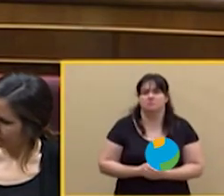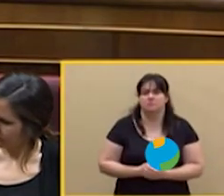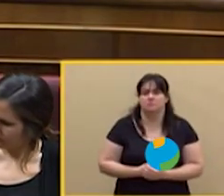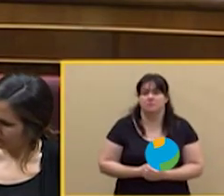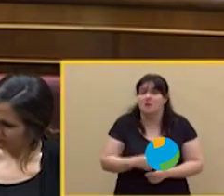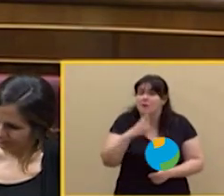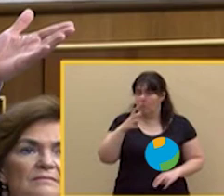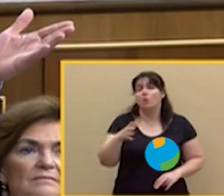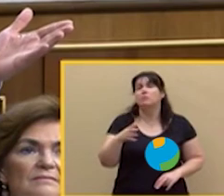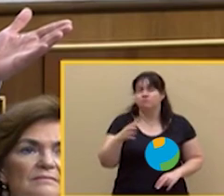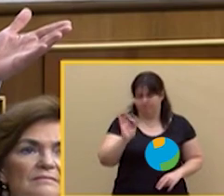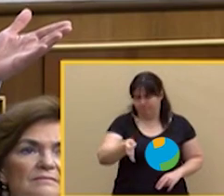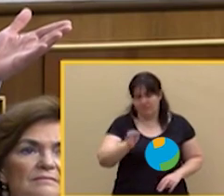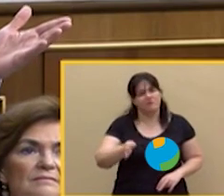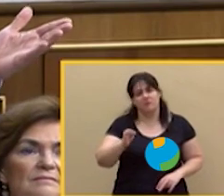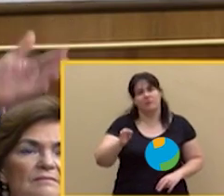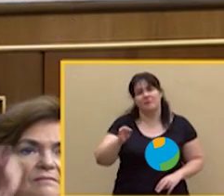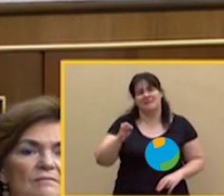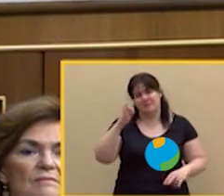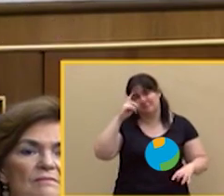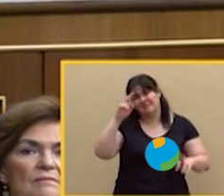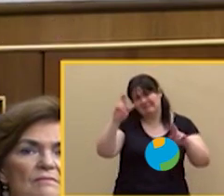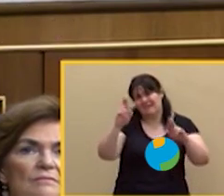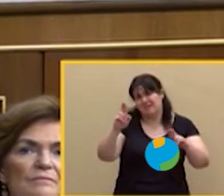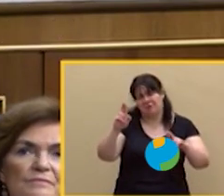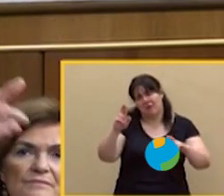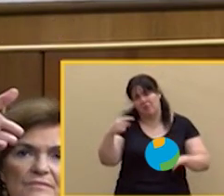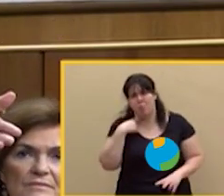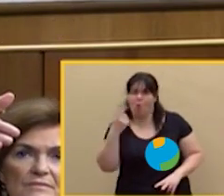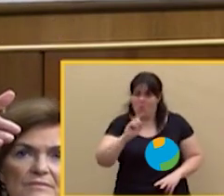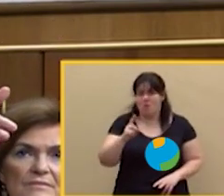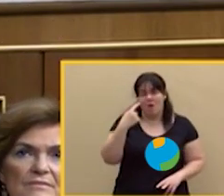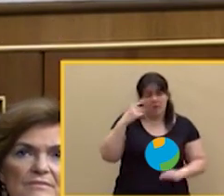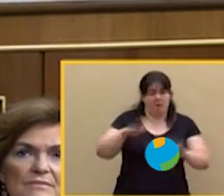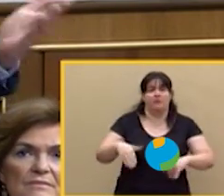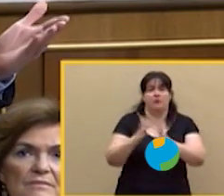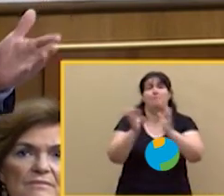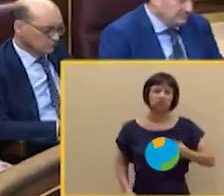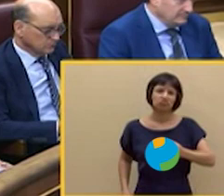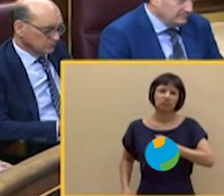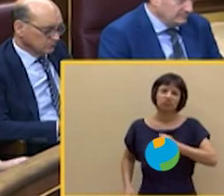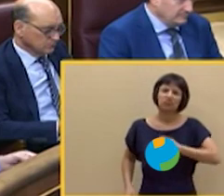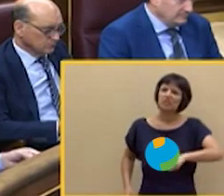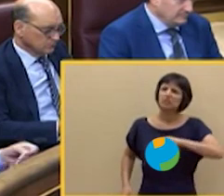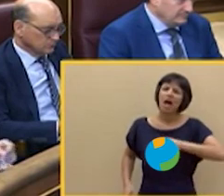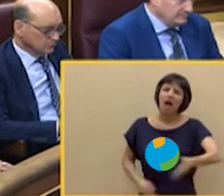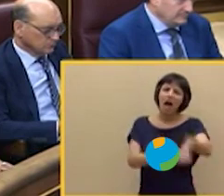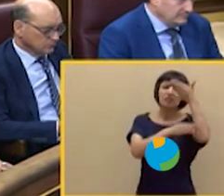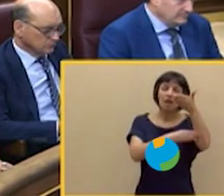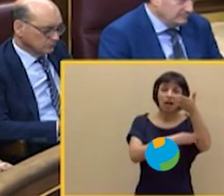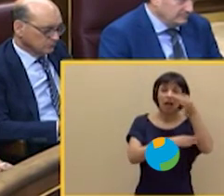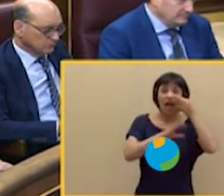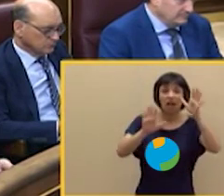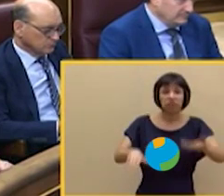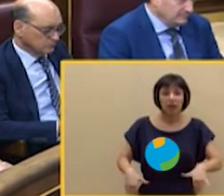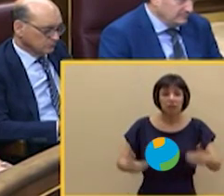Unidas Podemos parecen estancadas y todo apuntaba al comenzar la sesión a lo que finalmente ha ocurrido. A pesar de ello, Sánchez ha